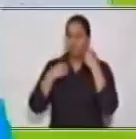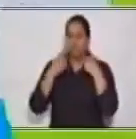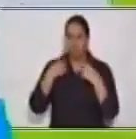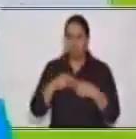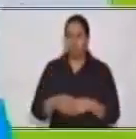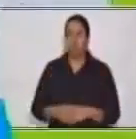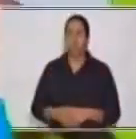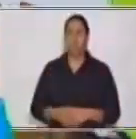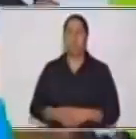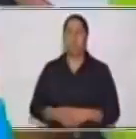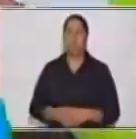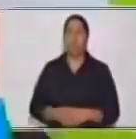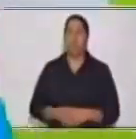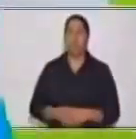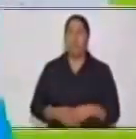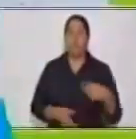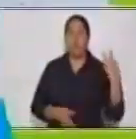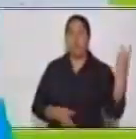encontraron ahí